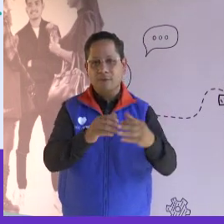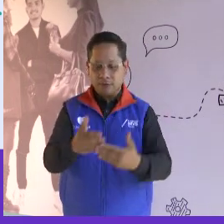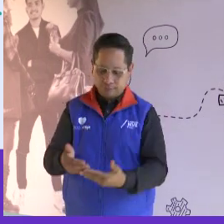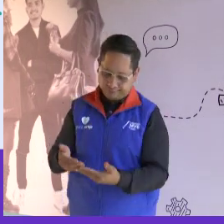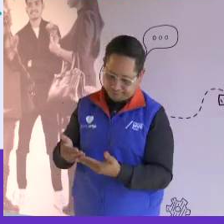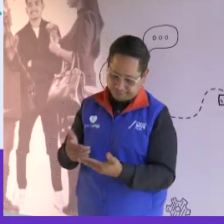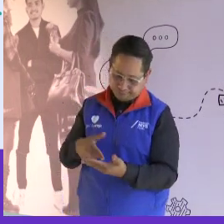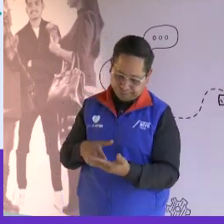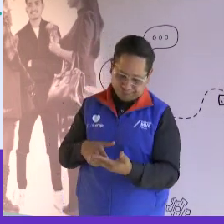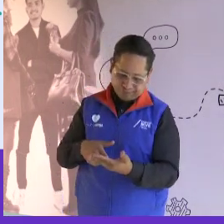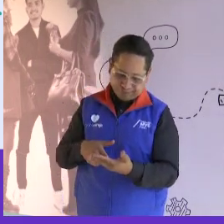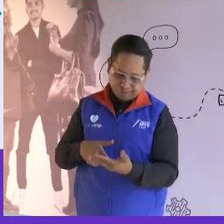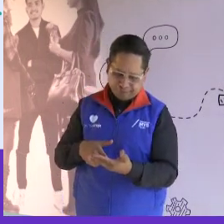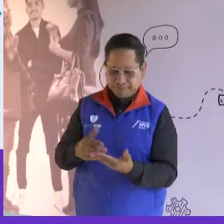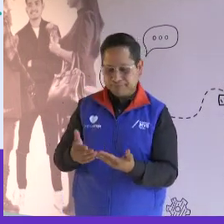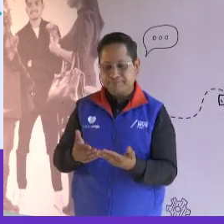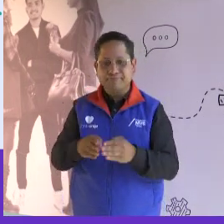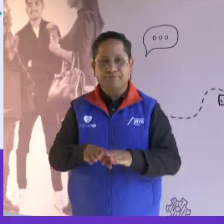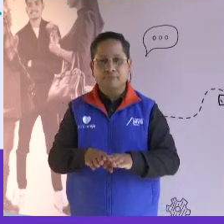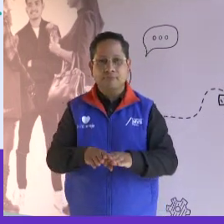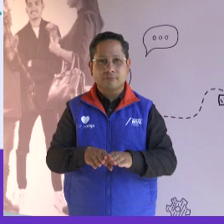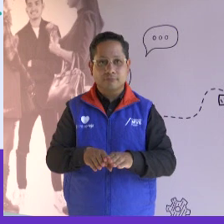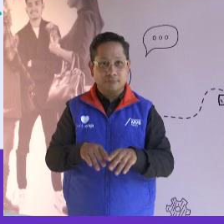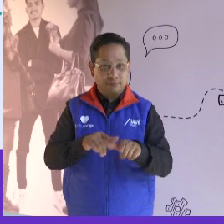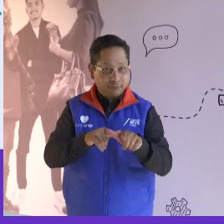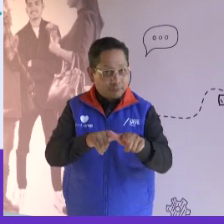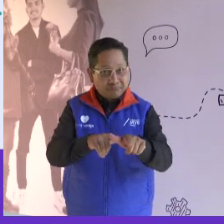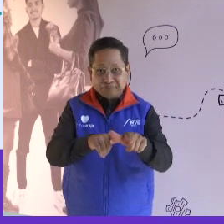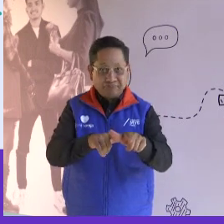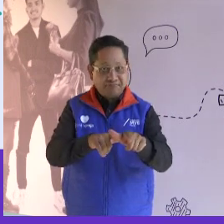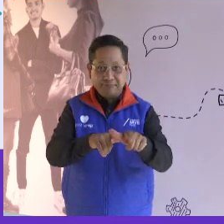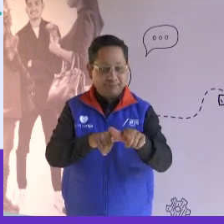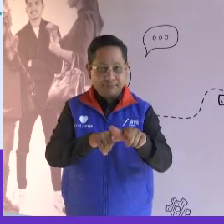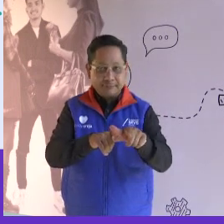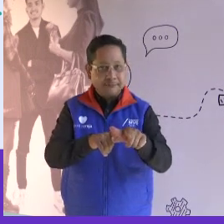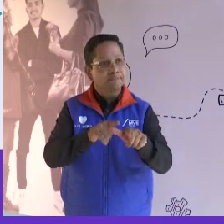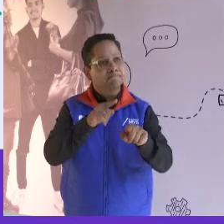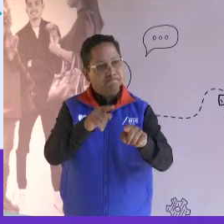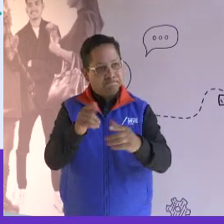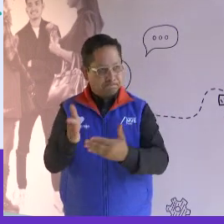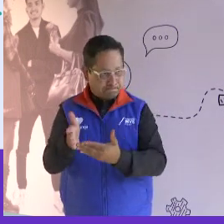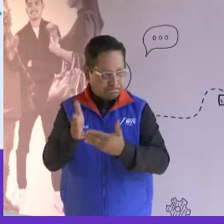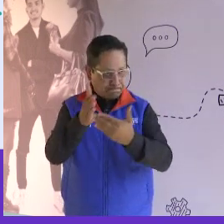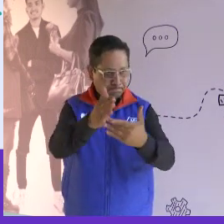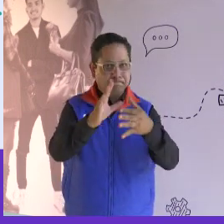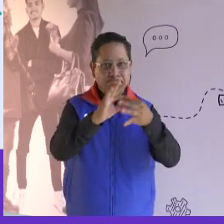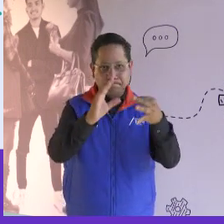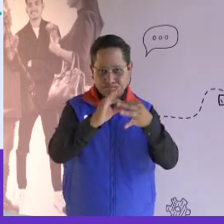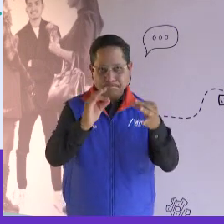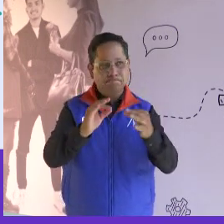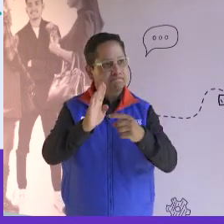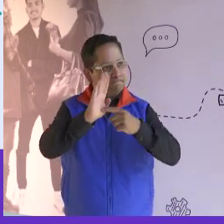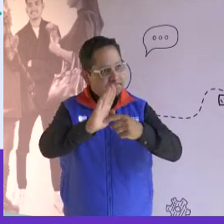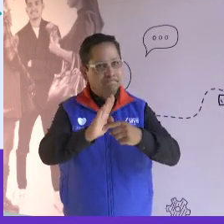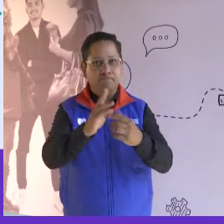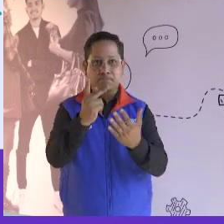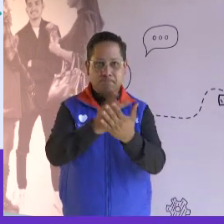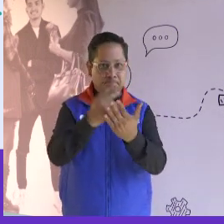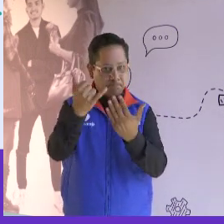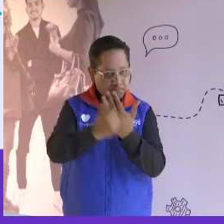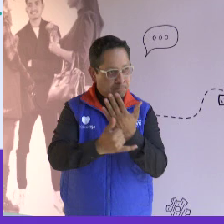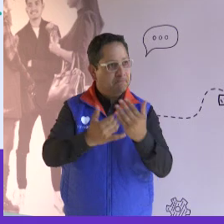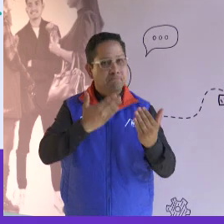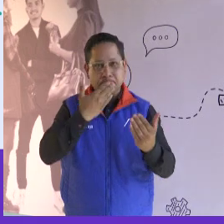la academia, para poder trabajar con la academia, pues necesitas también llevarles proyectos sólidos